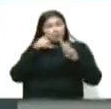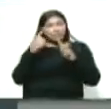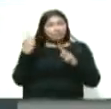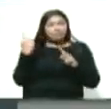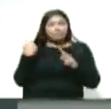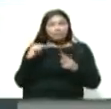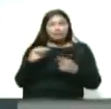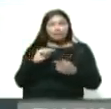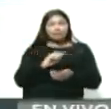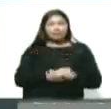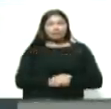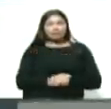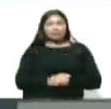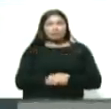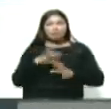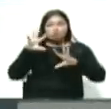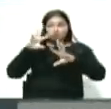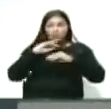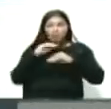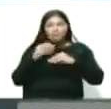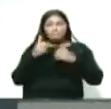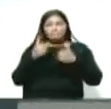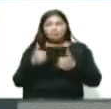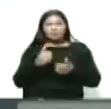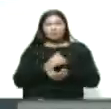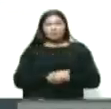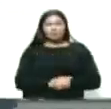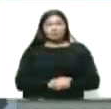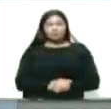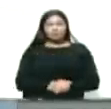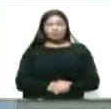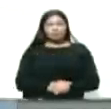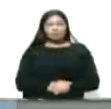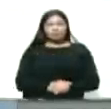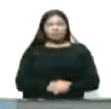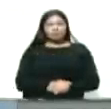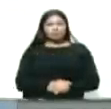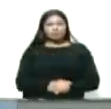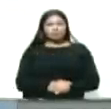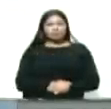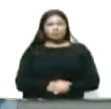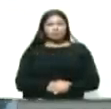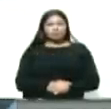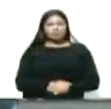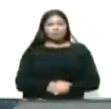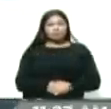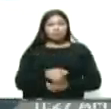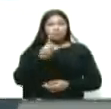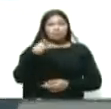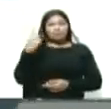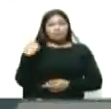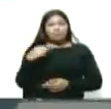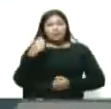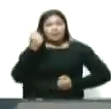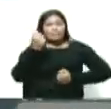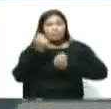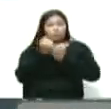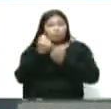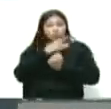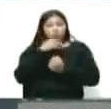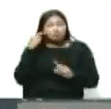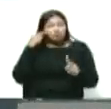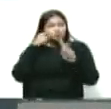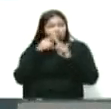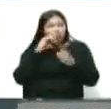gran receptividad, va a tener un gran apoyo, y que hemos